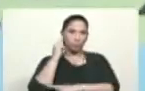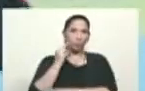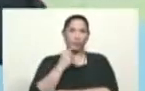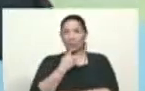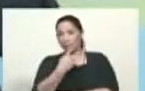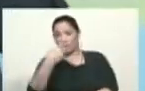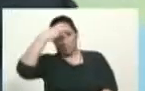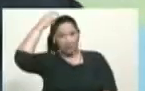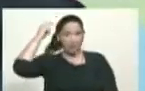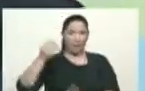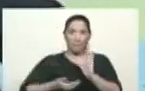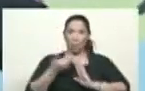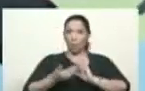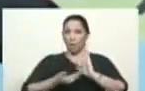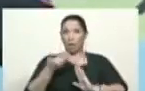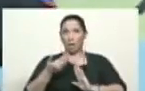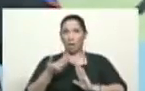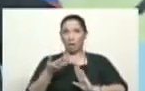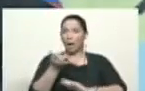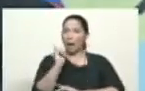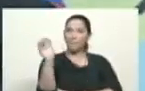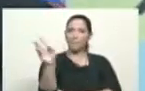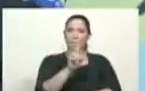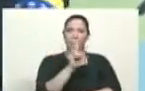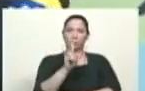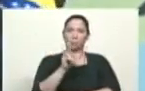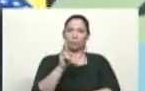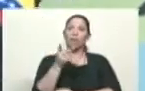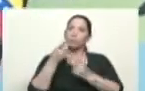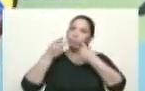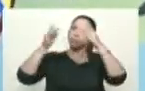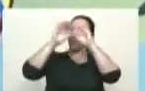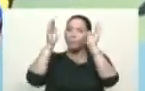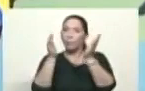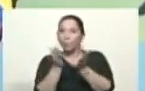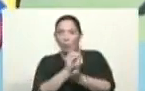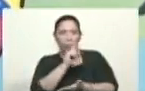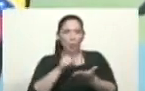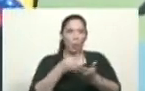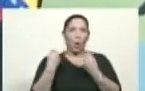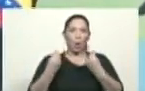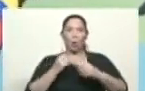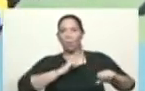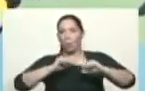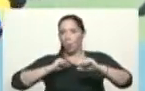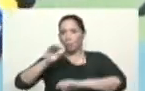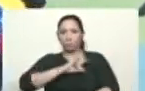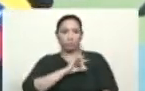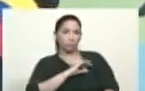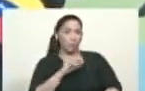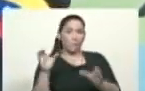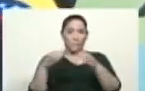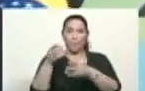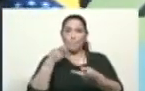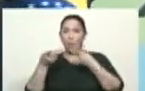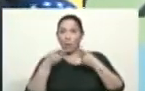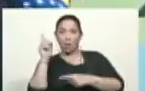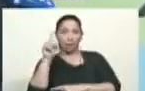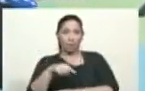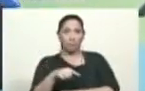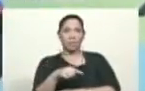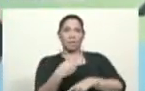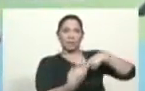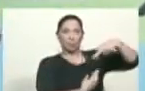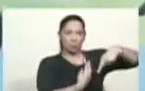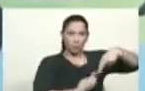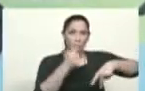discurso la importancia que reviste Venezuela hoy para el mundo entero y cómo los movimientos sociales, los partidos políticos, no solamente la izquierda,